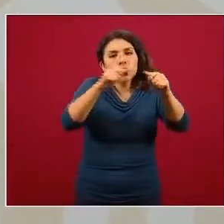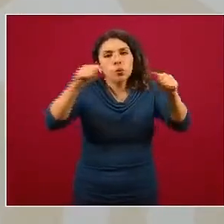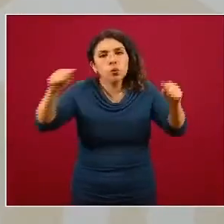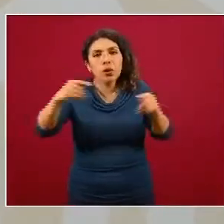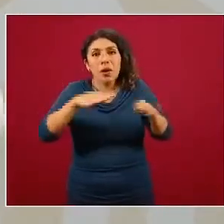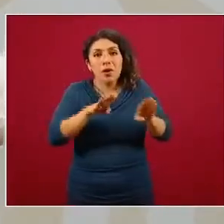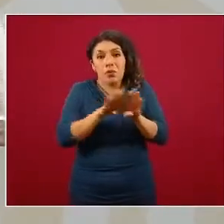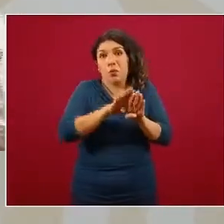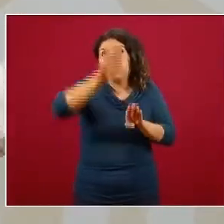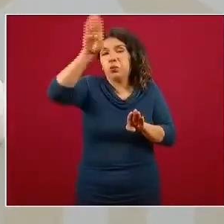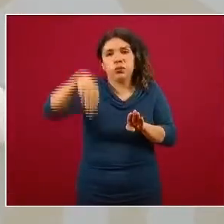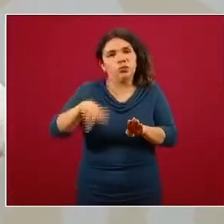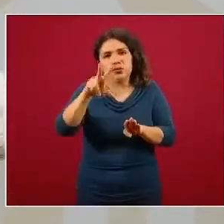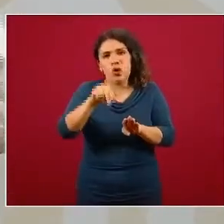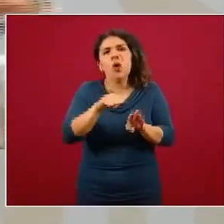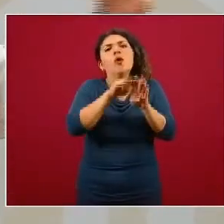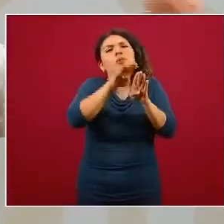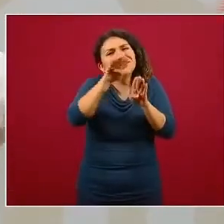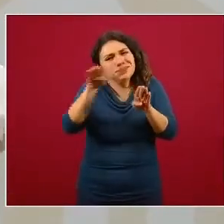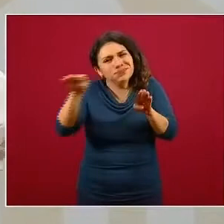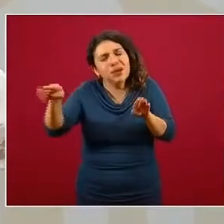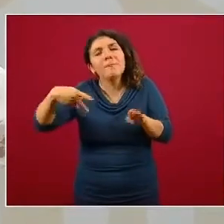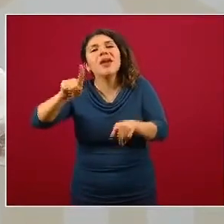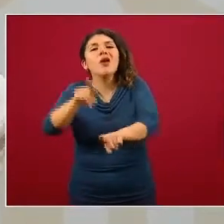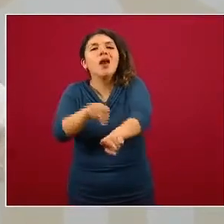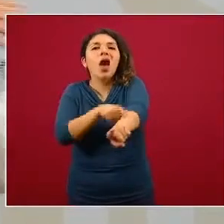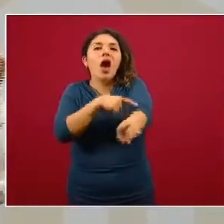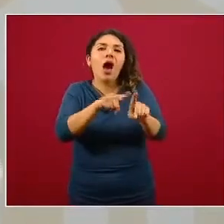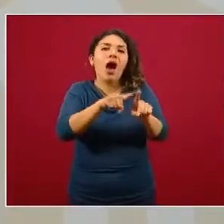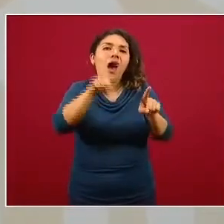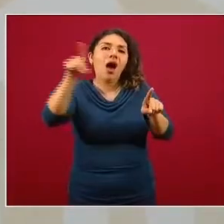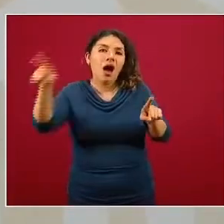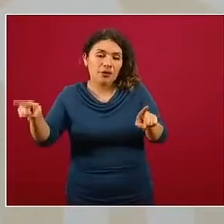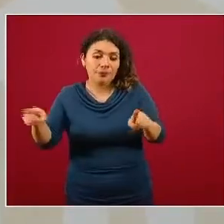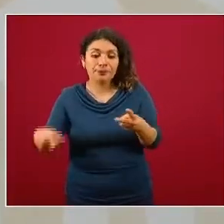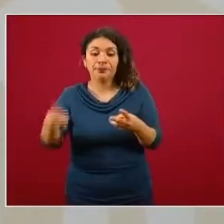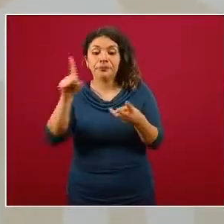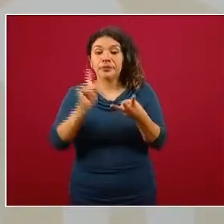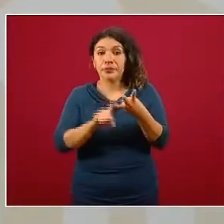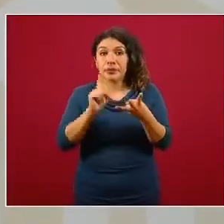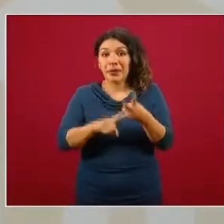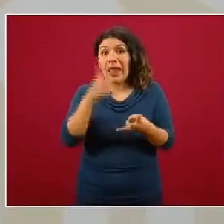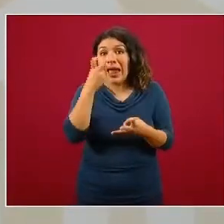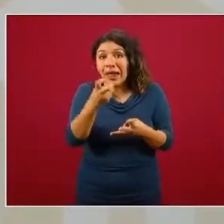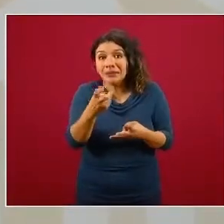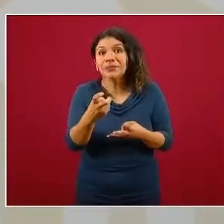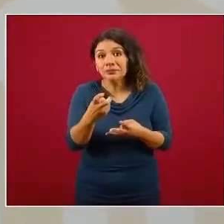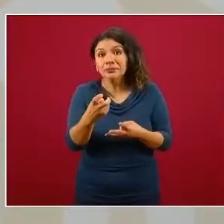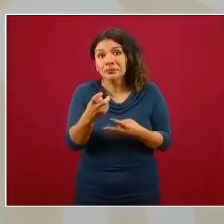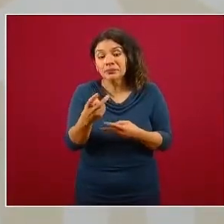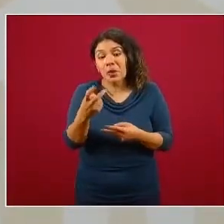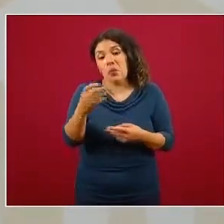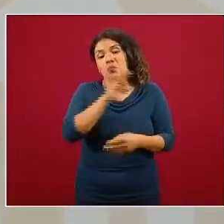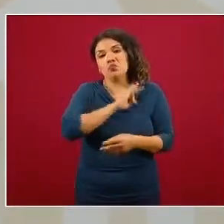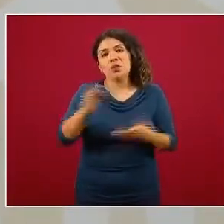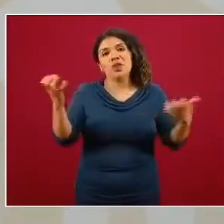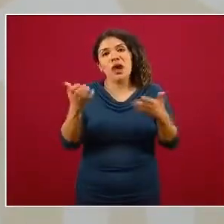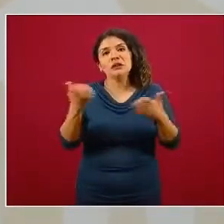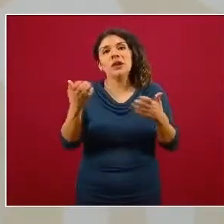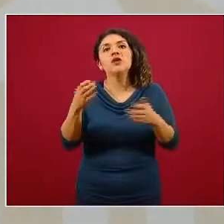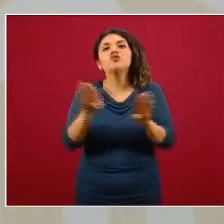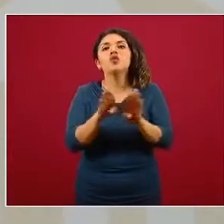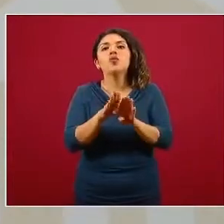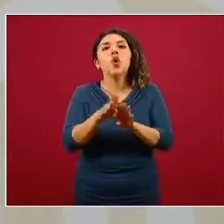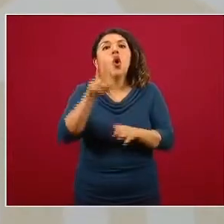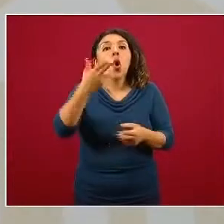plana, pero irremediablemente larga. 3, esto ha permitido, la segunda meta es